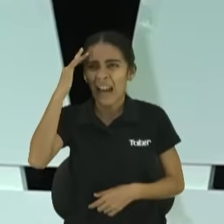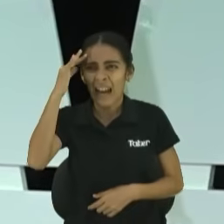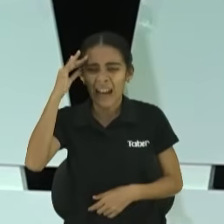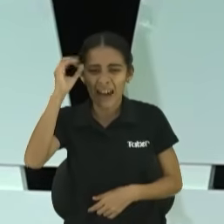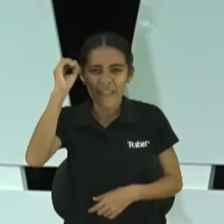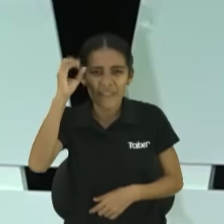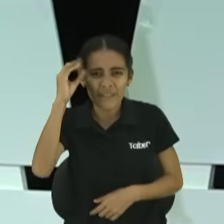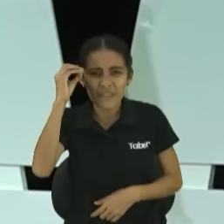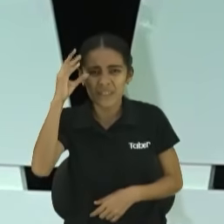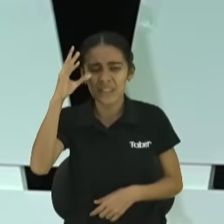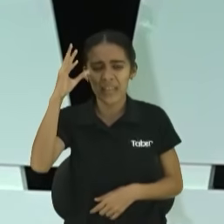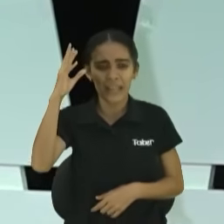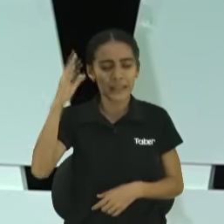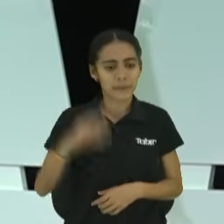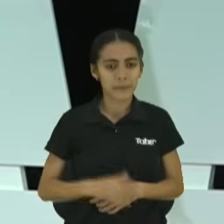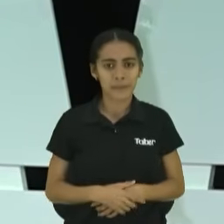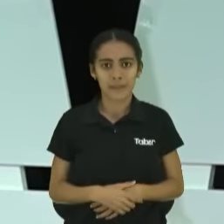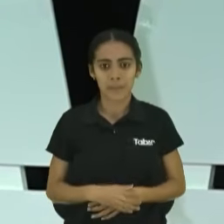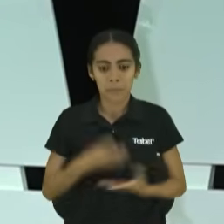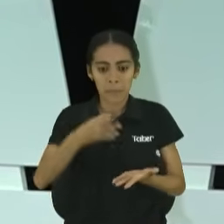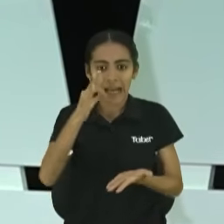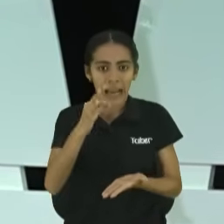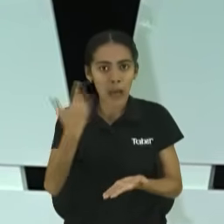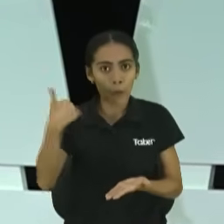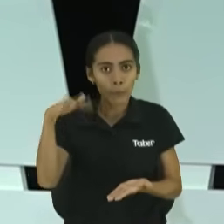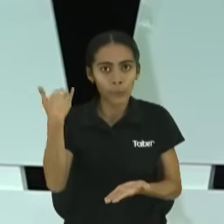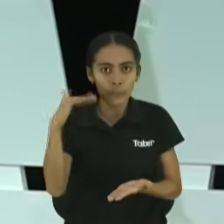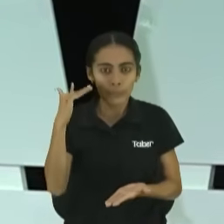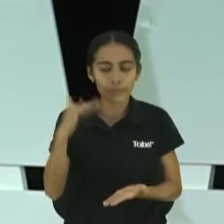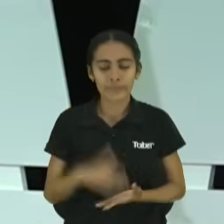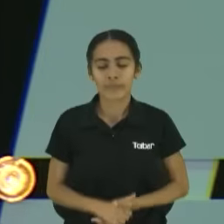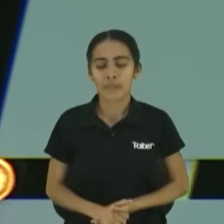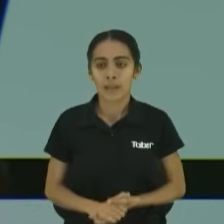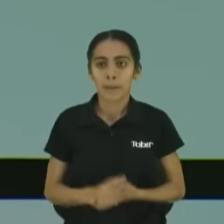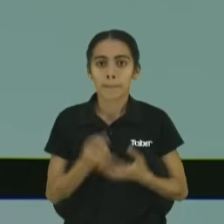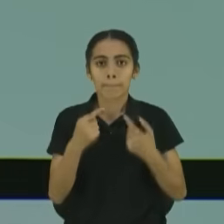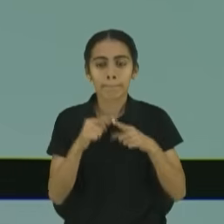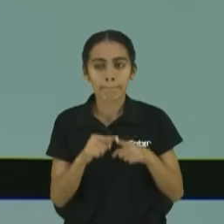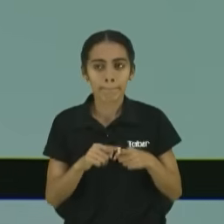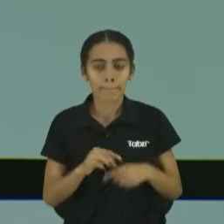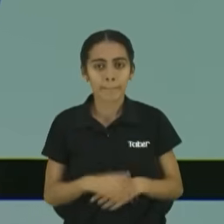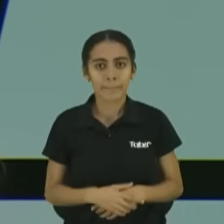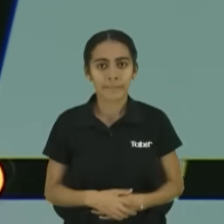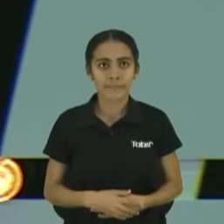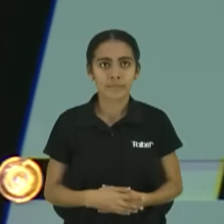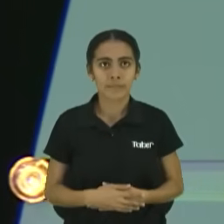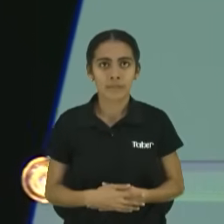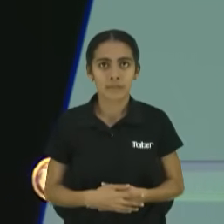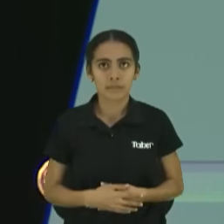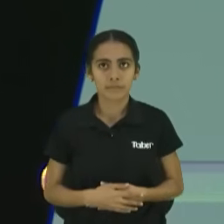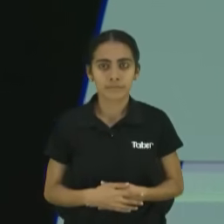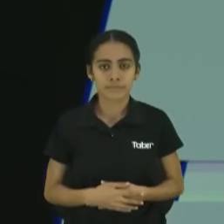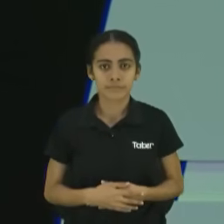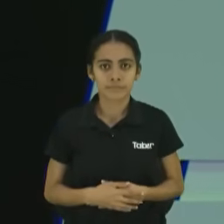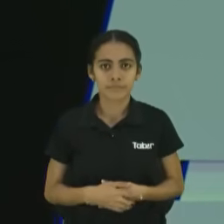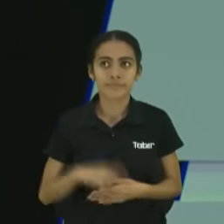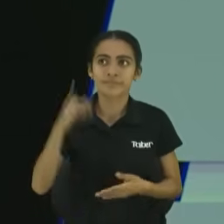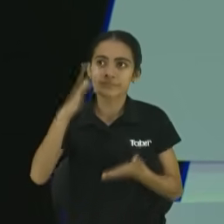acostumbrado a la cafeína. Pero de repente hay un rompimiento. Eso hace el Espíritu